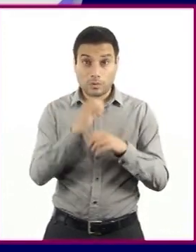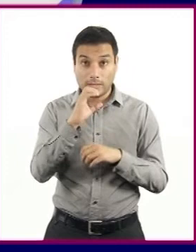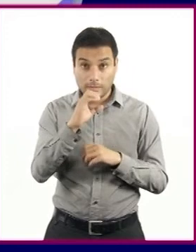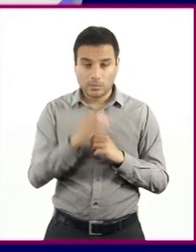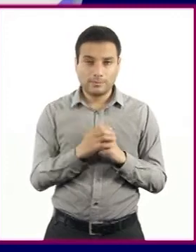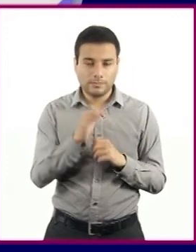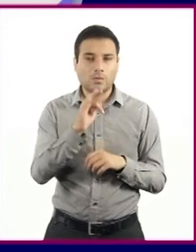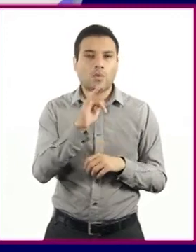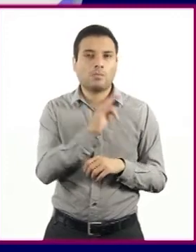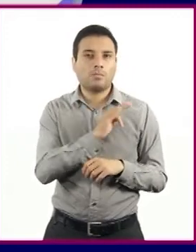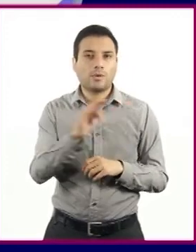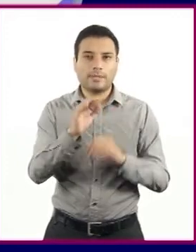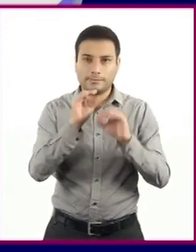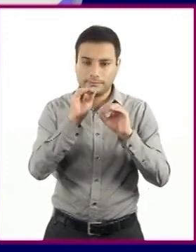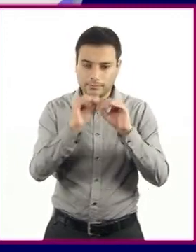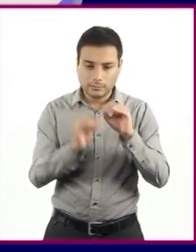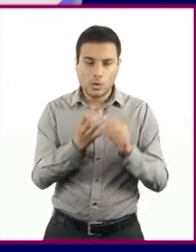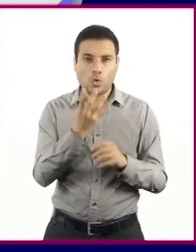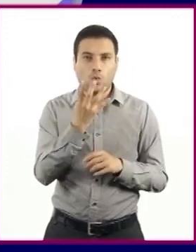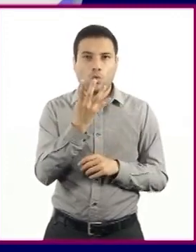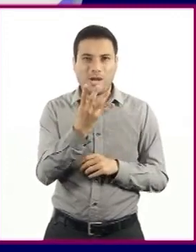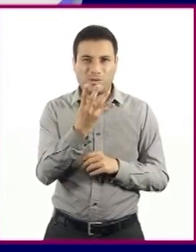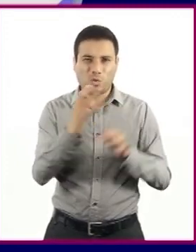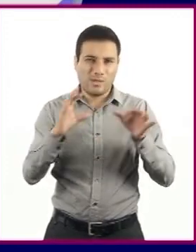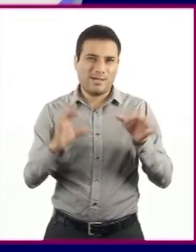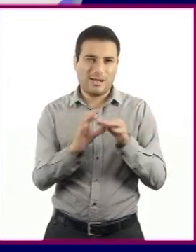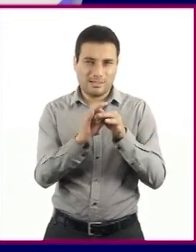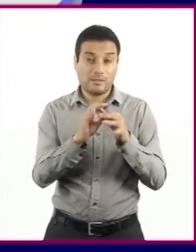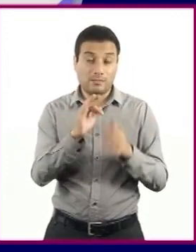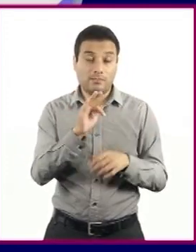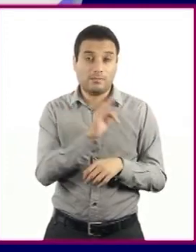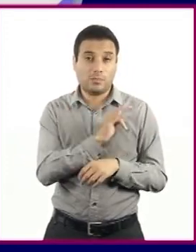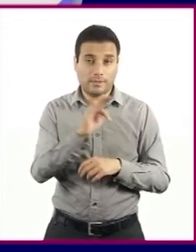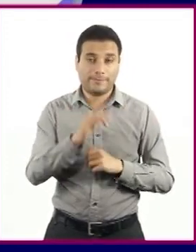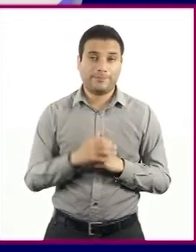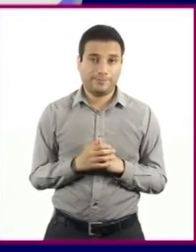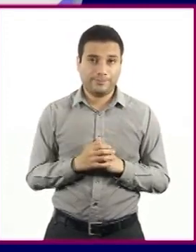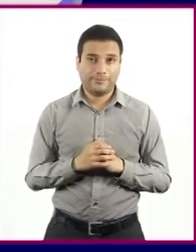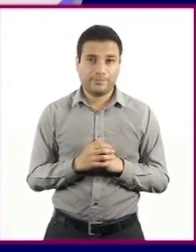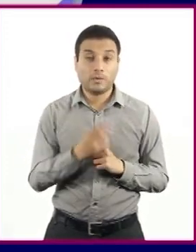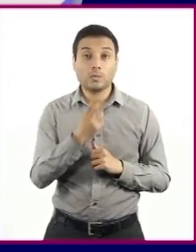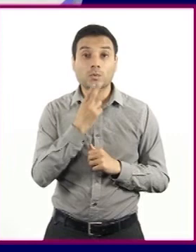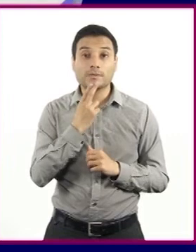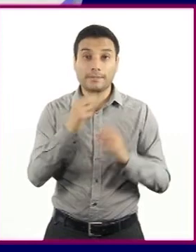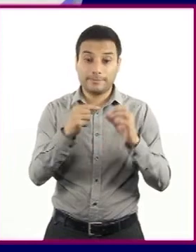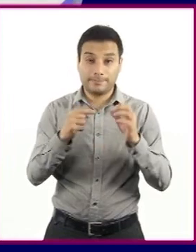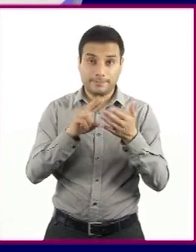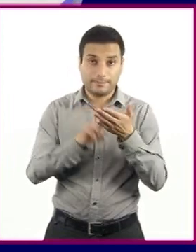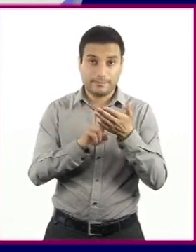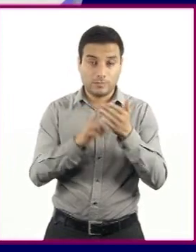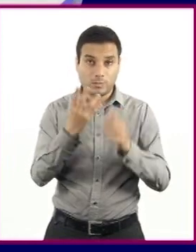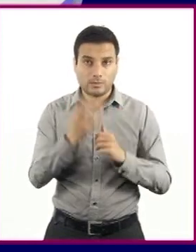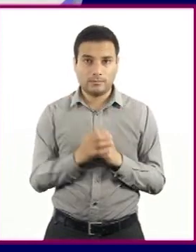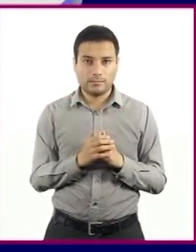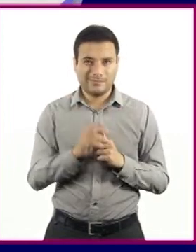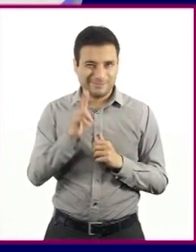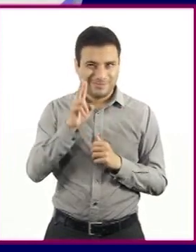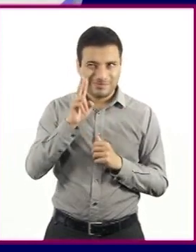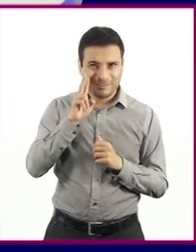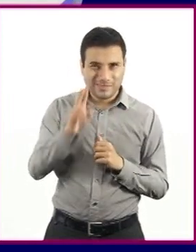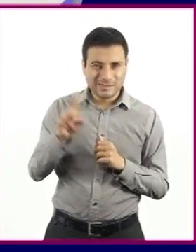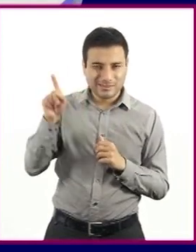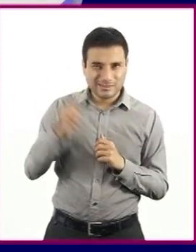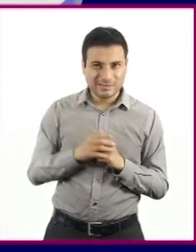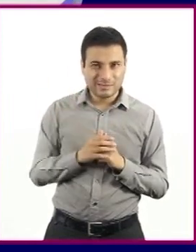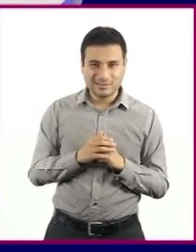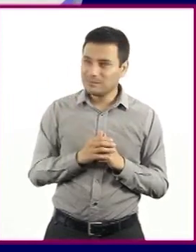capaz de formar 4 enlaces sencillos compartiendo sus 4 electrones de valencia. ¿Notan alguna similitud